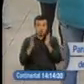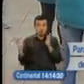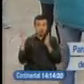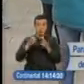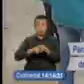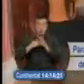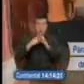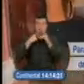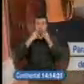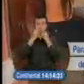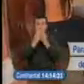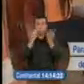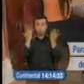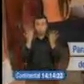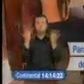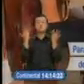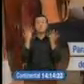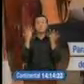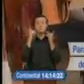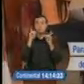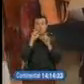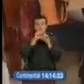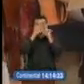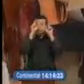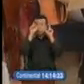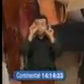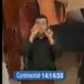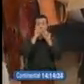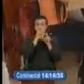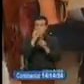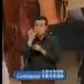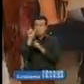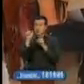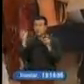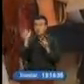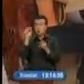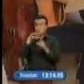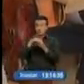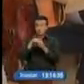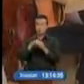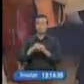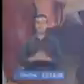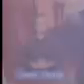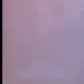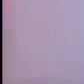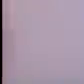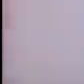partir de la publicación de los resultados de la consulta popular. Alexis Moncayo, Ecuador TV.